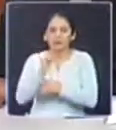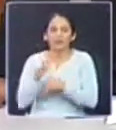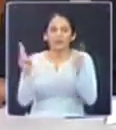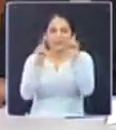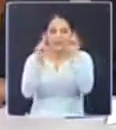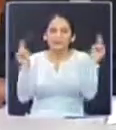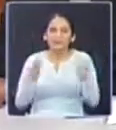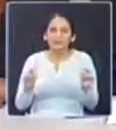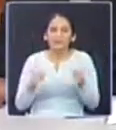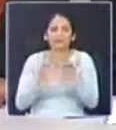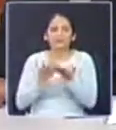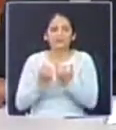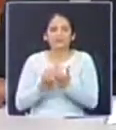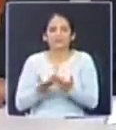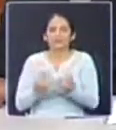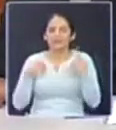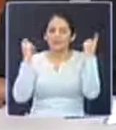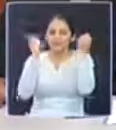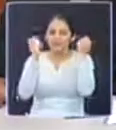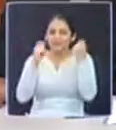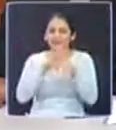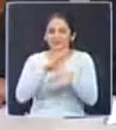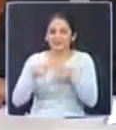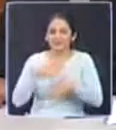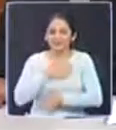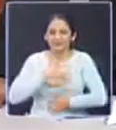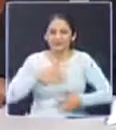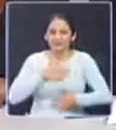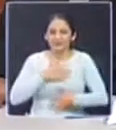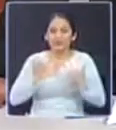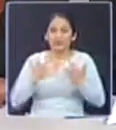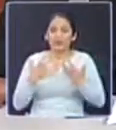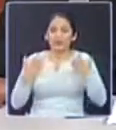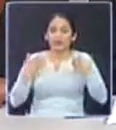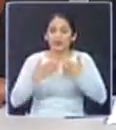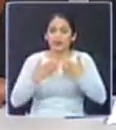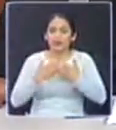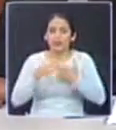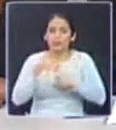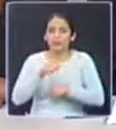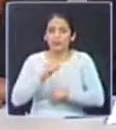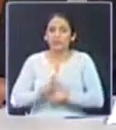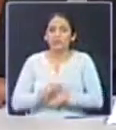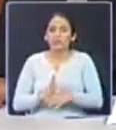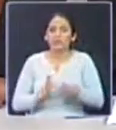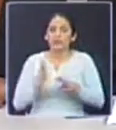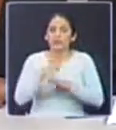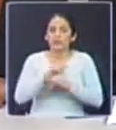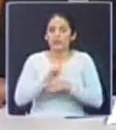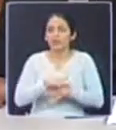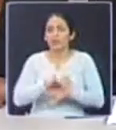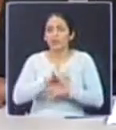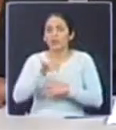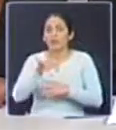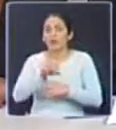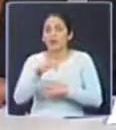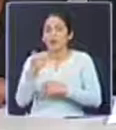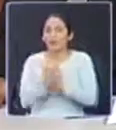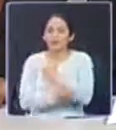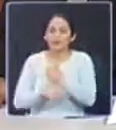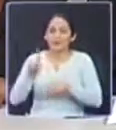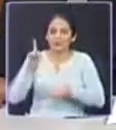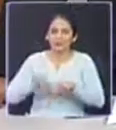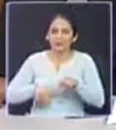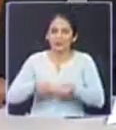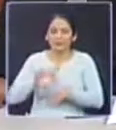navideñas, mientras que el uruguayo Matías Dufar, integrante del Delfín de Manta, previo a su viaje a suelo charrúa, manifestó que su compañero de